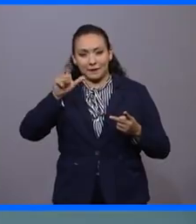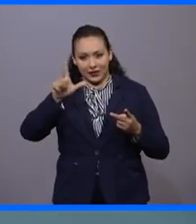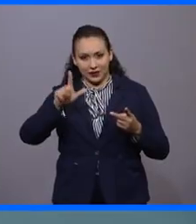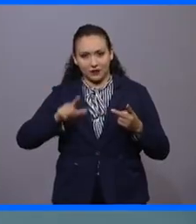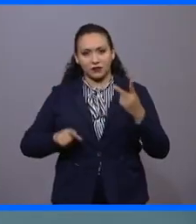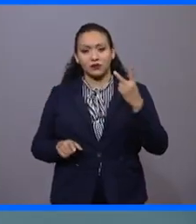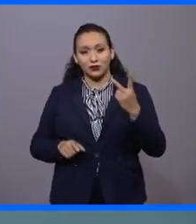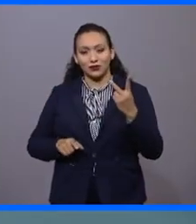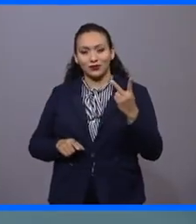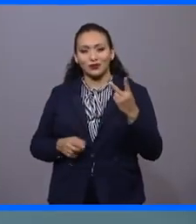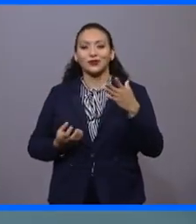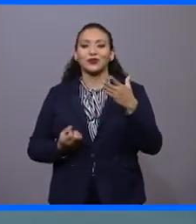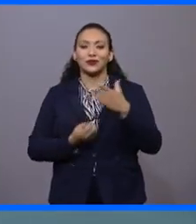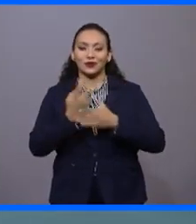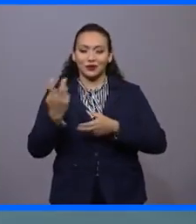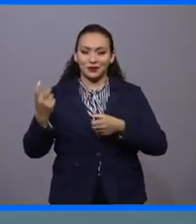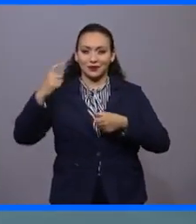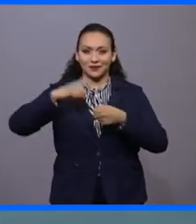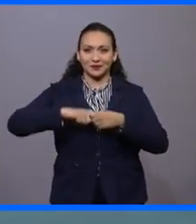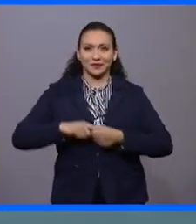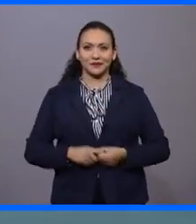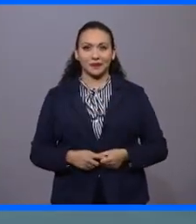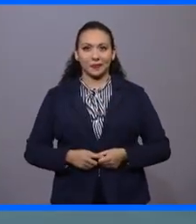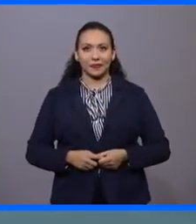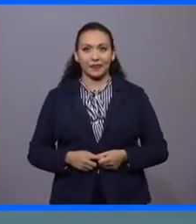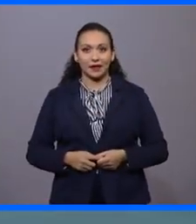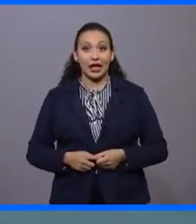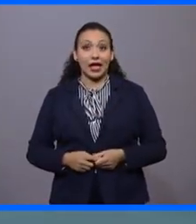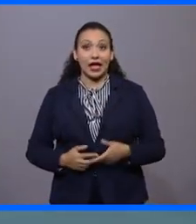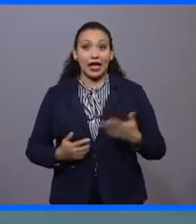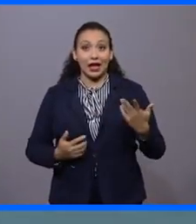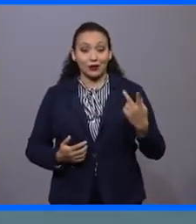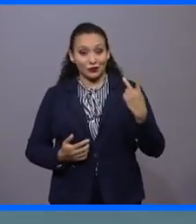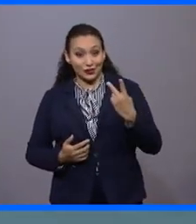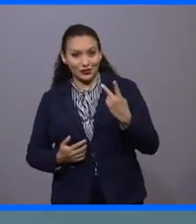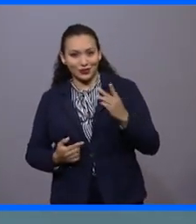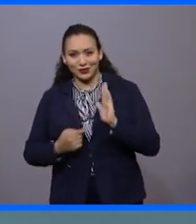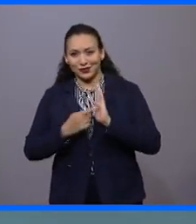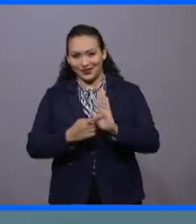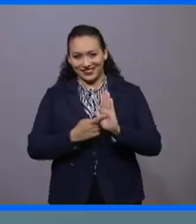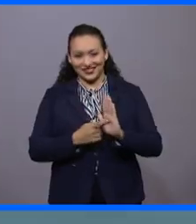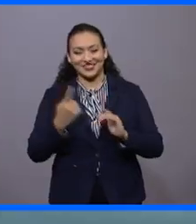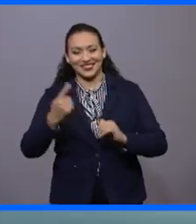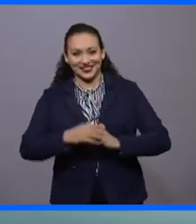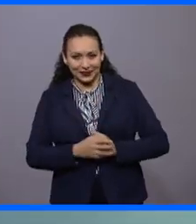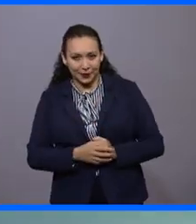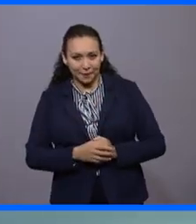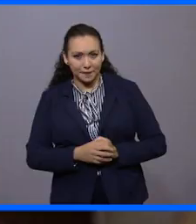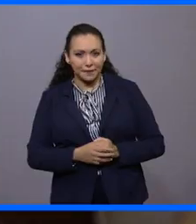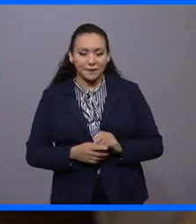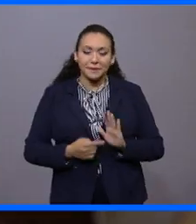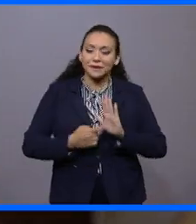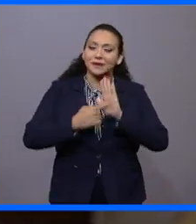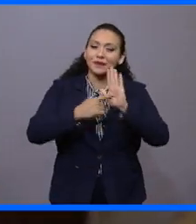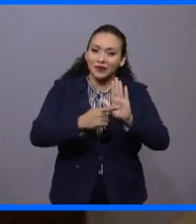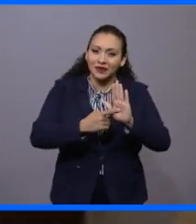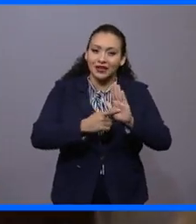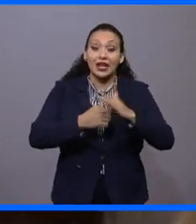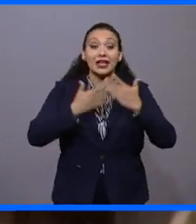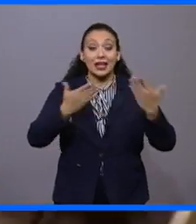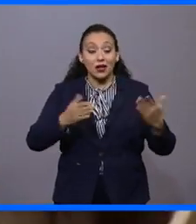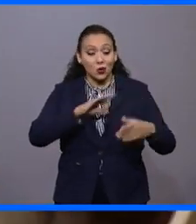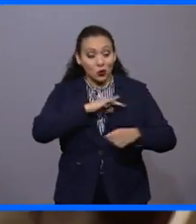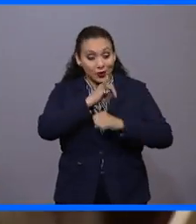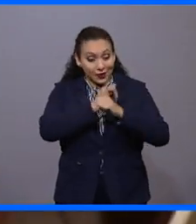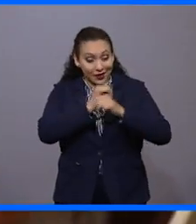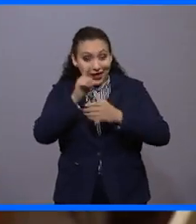Hernández como sus nuevos integrantes. Con su llegada, destacó, se abre por primera vez una línea de investigación